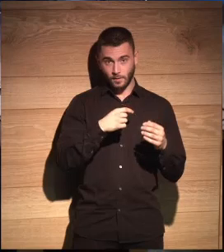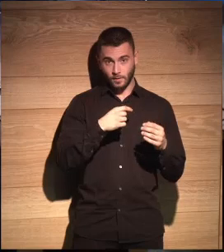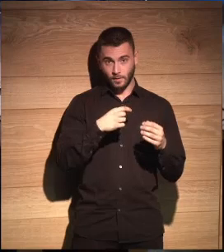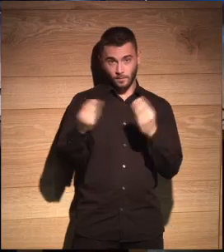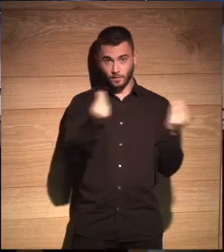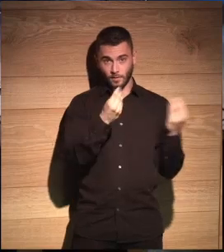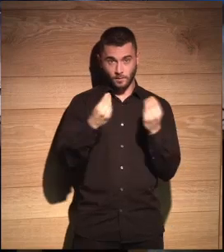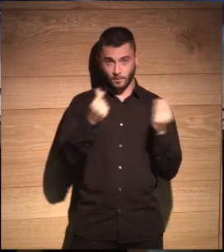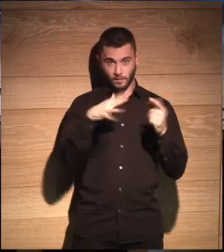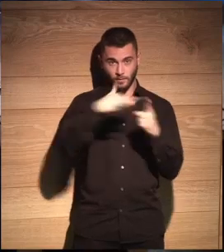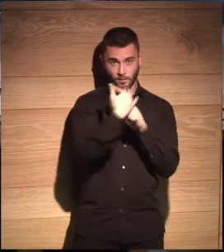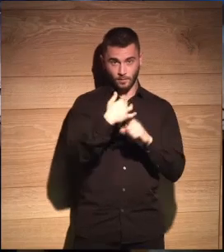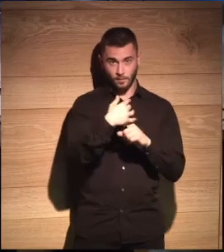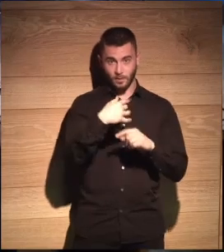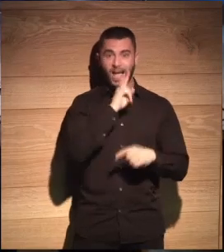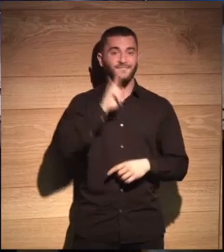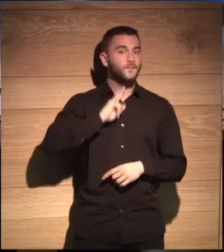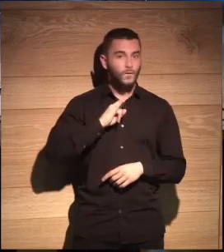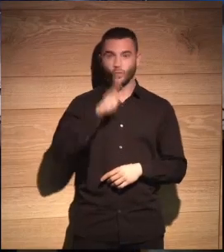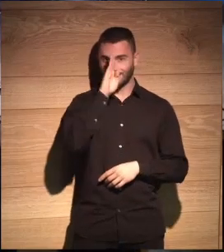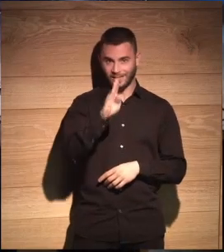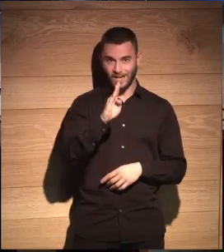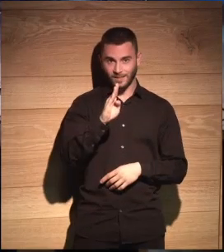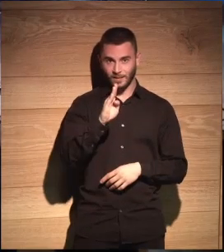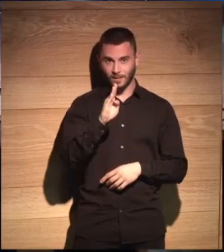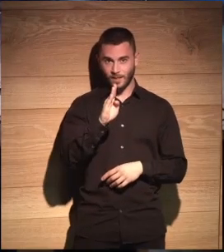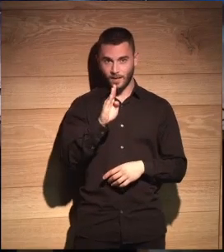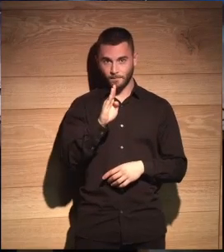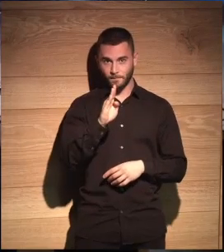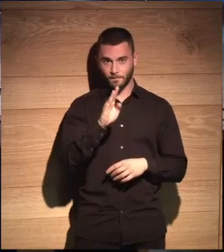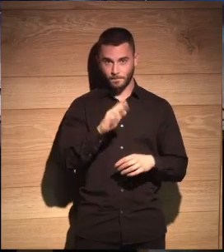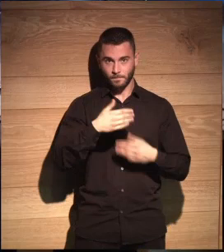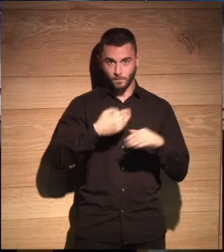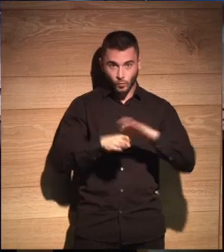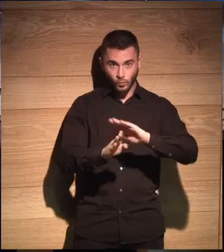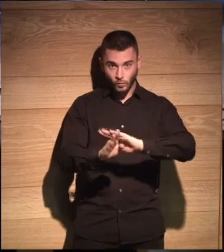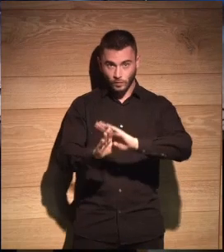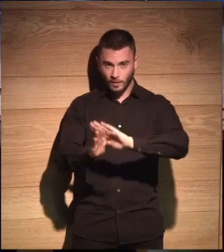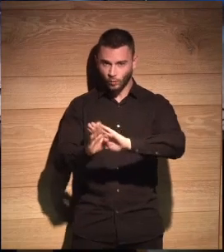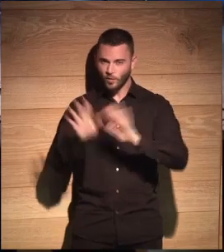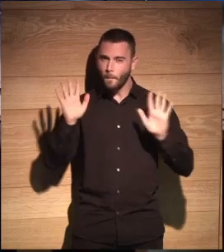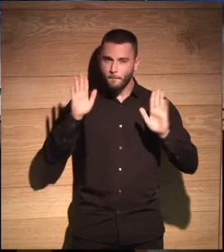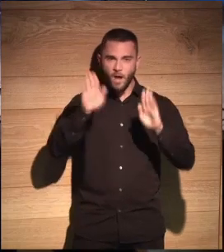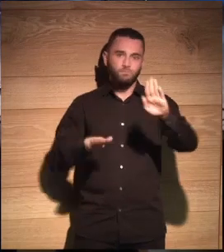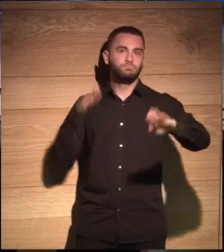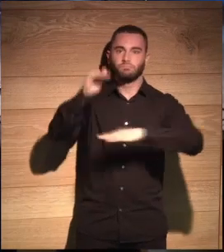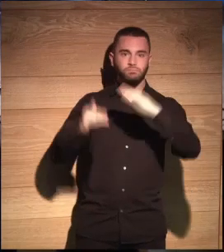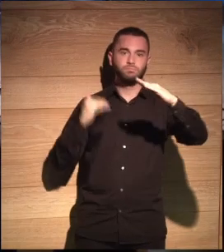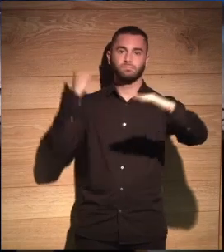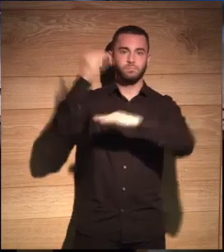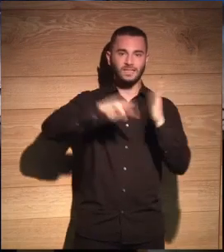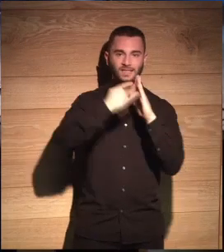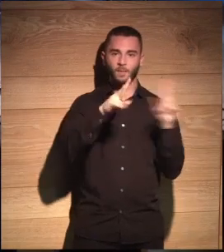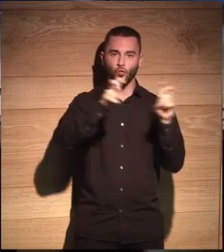aventura clásica, pero dando un paso adelante. Hemos introducido nuevas mecánicas. También aprovechando un